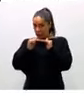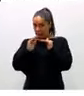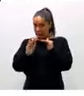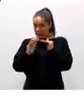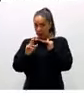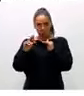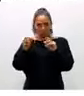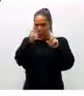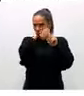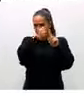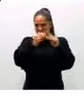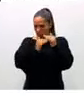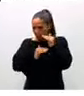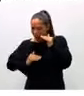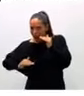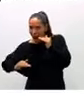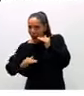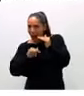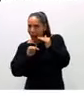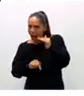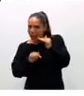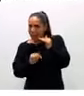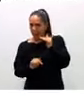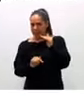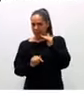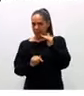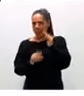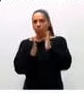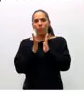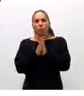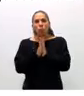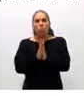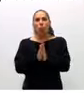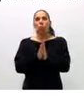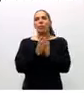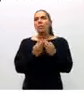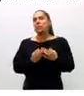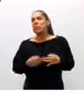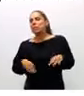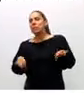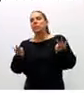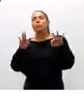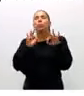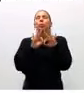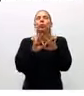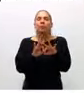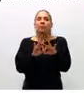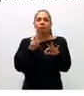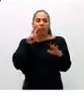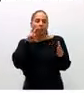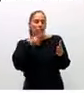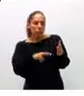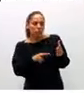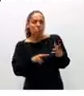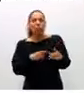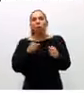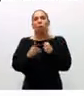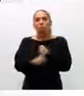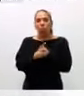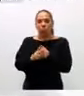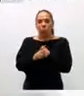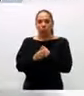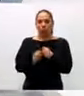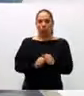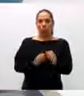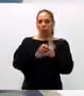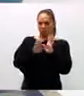hay violencia. Entonces, la primera parte está el conflicto latente. Leo, las